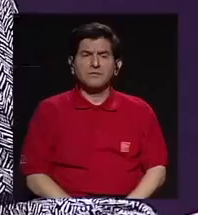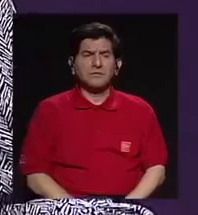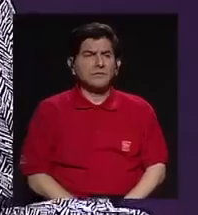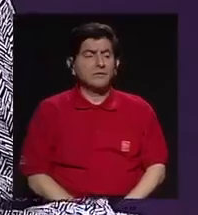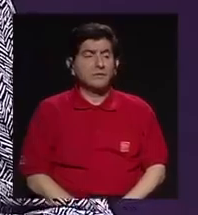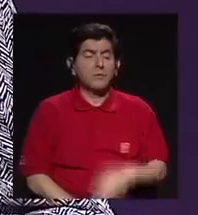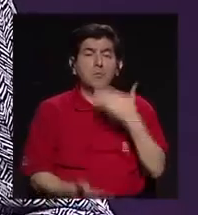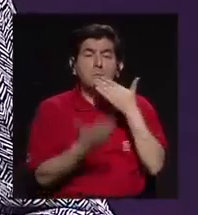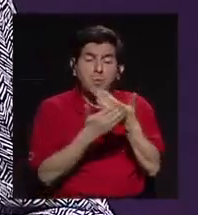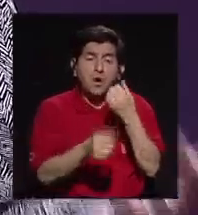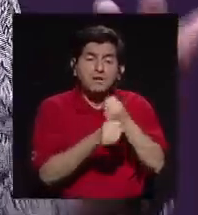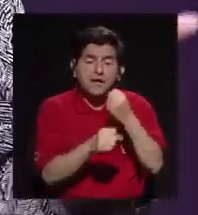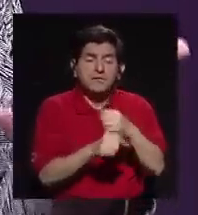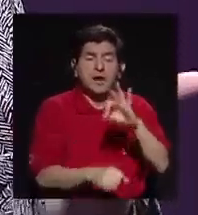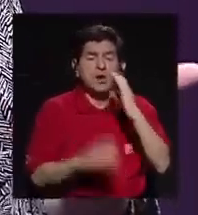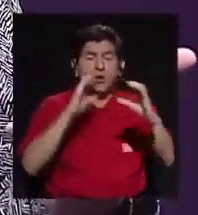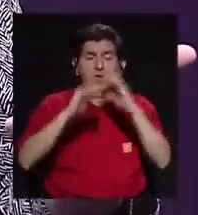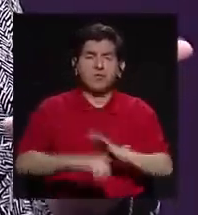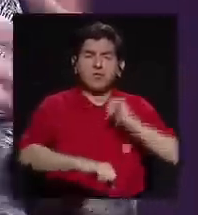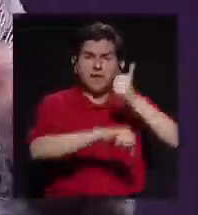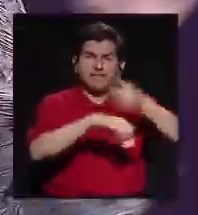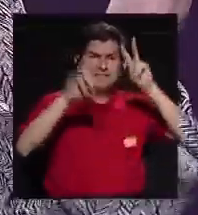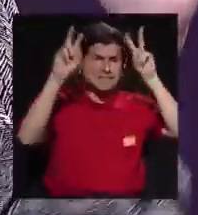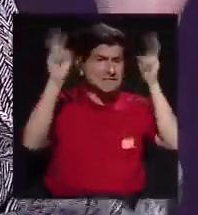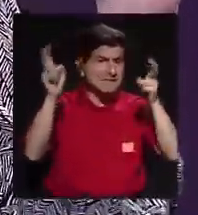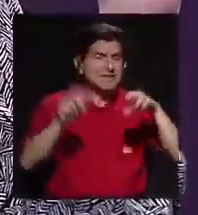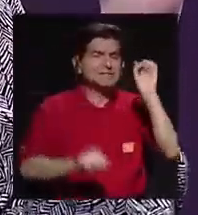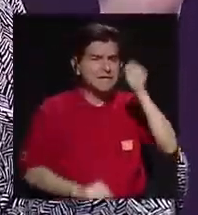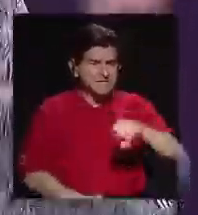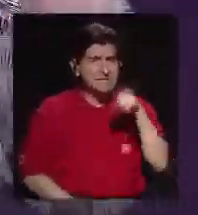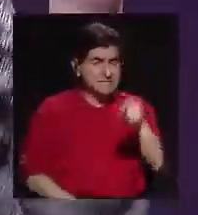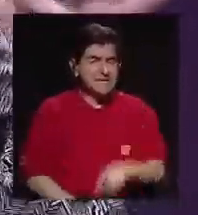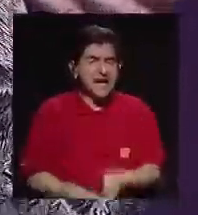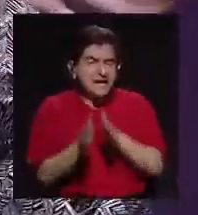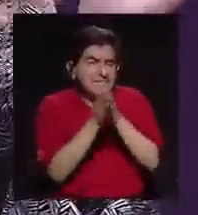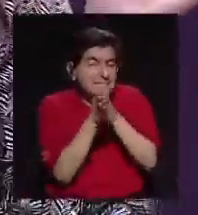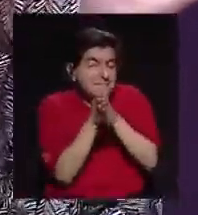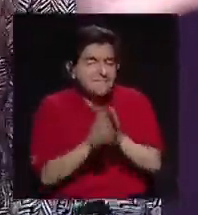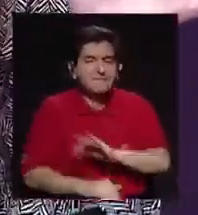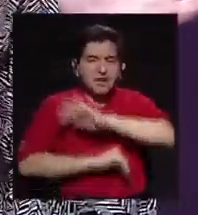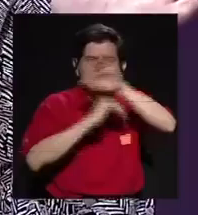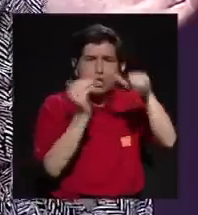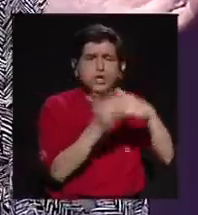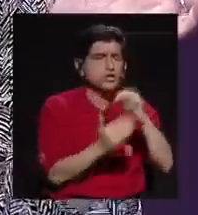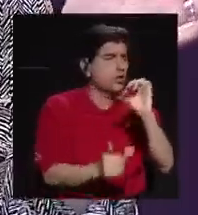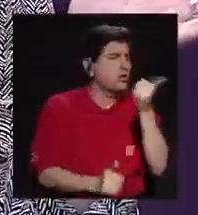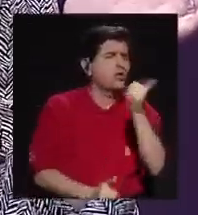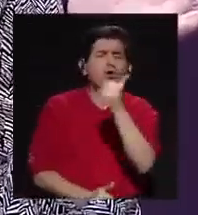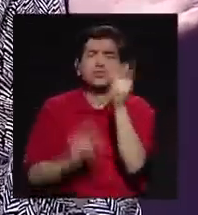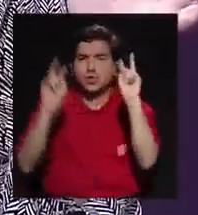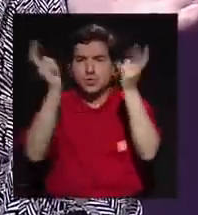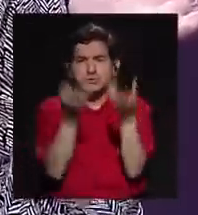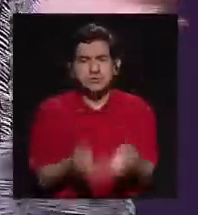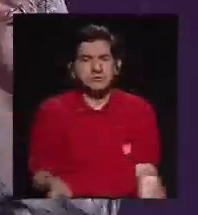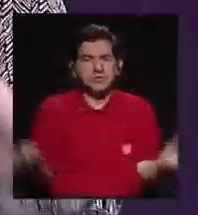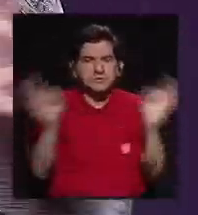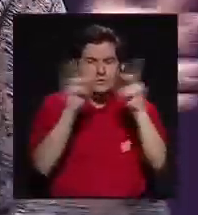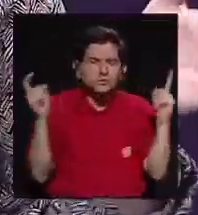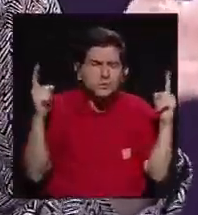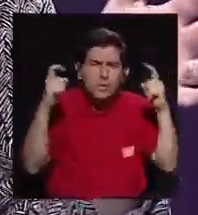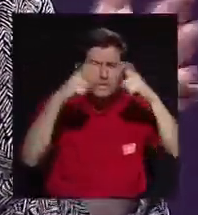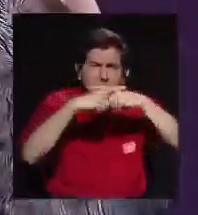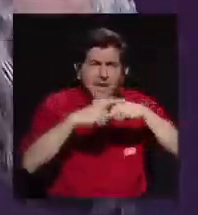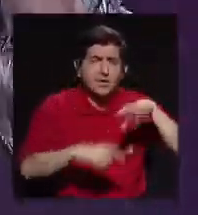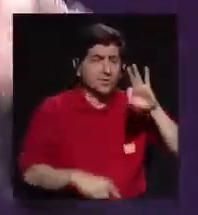un buen trabajo de los medios de comunicación de posicionar un tema donde sí podían enganchar. Y todo lo demás, todos los temas que son sumamente complejos, en